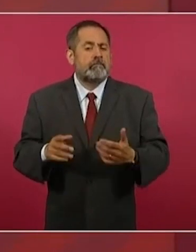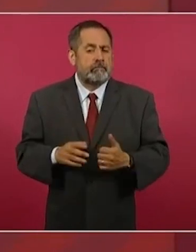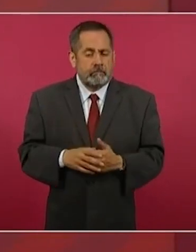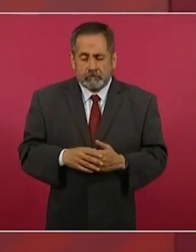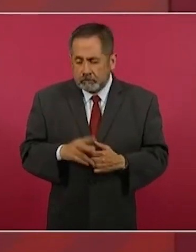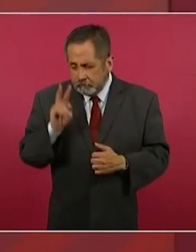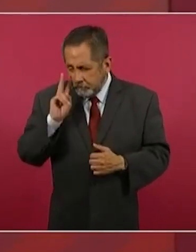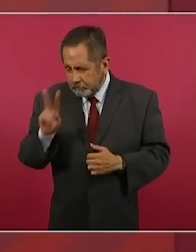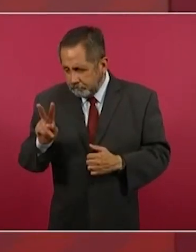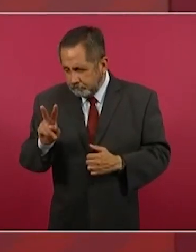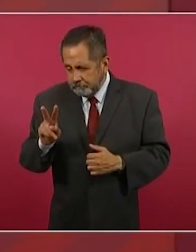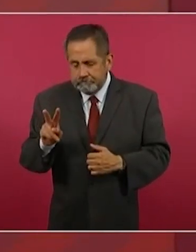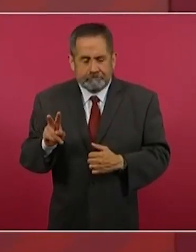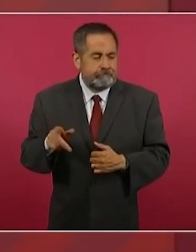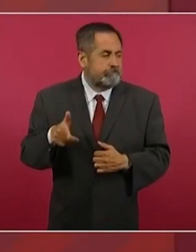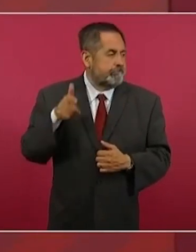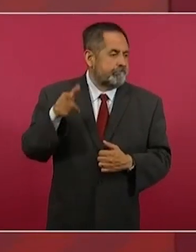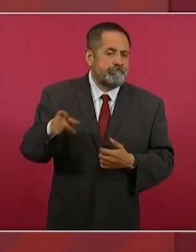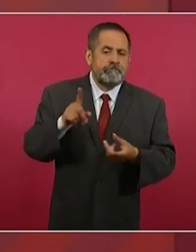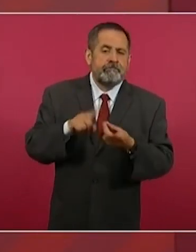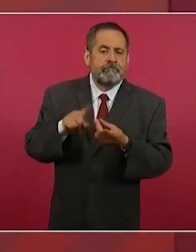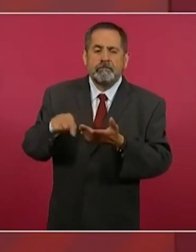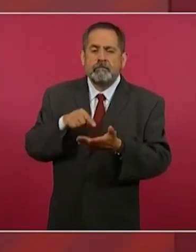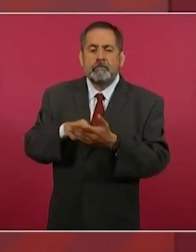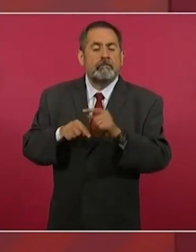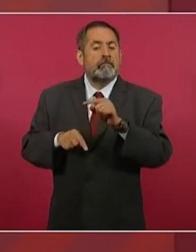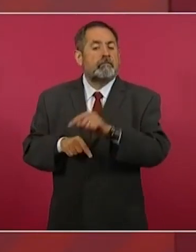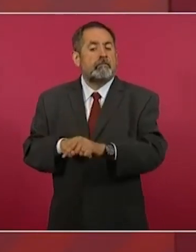registrado nos hemos enfrentado